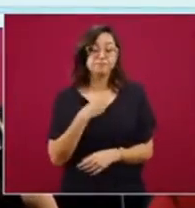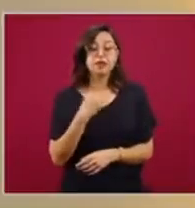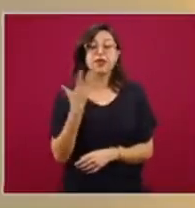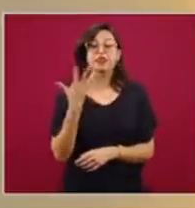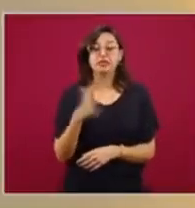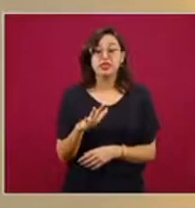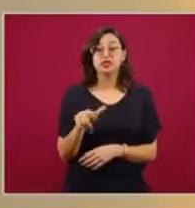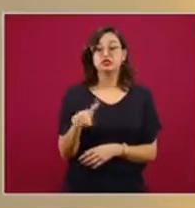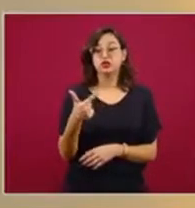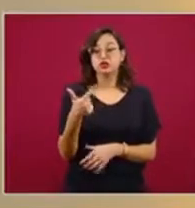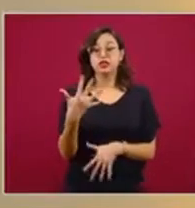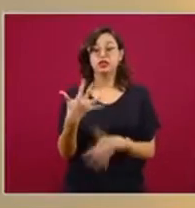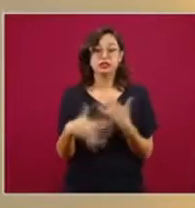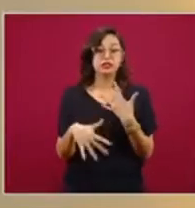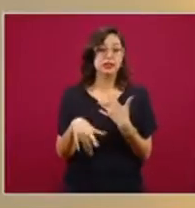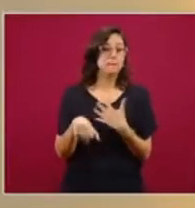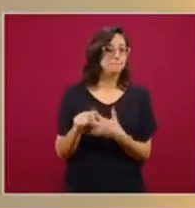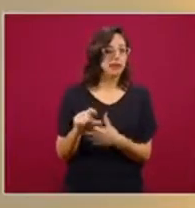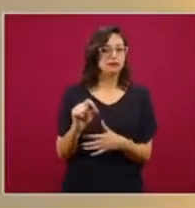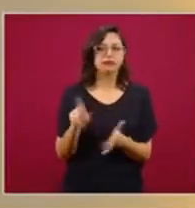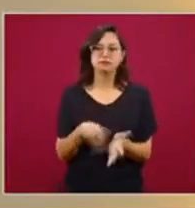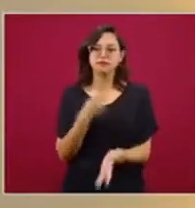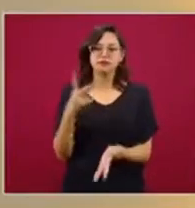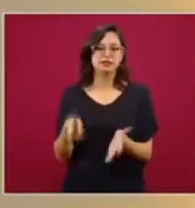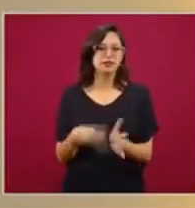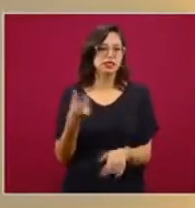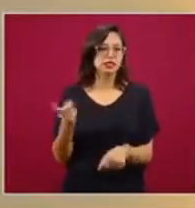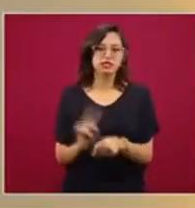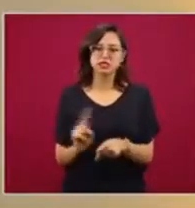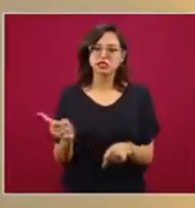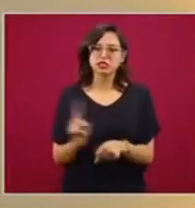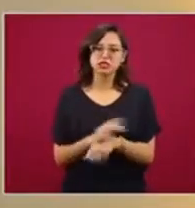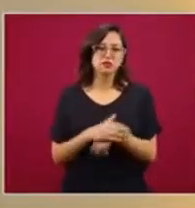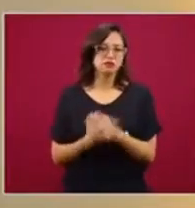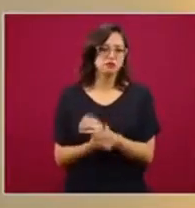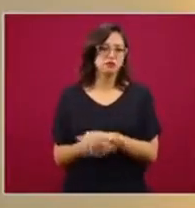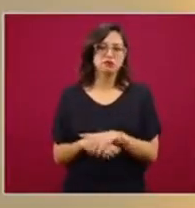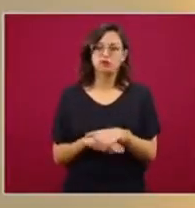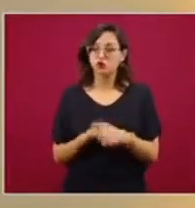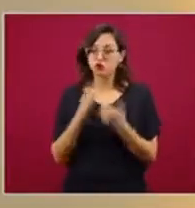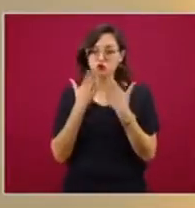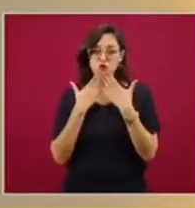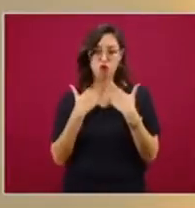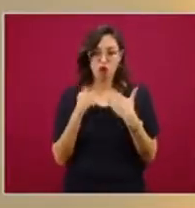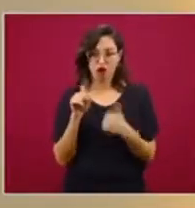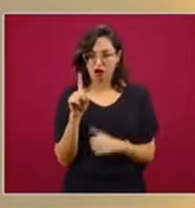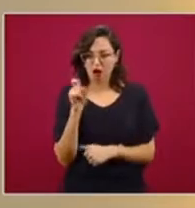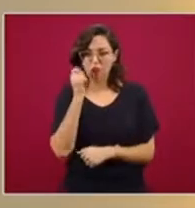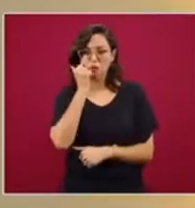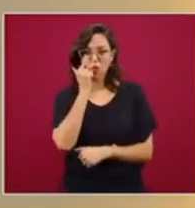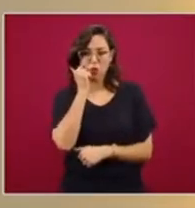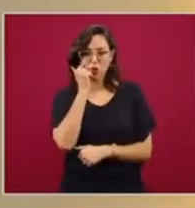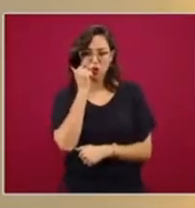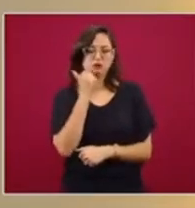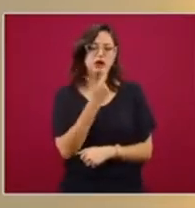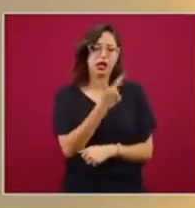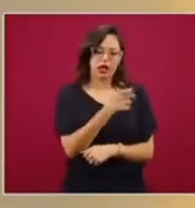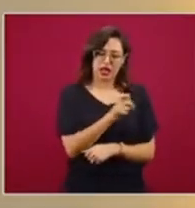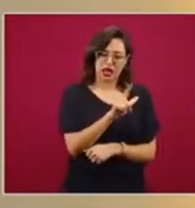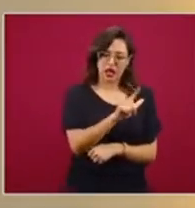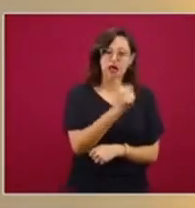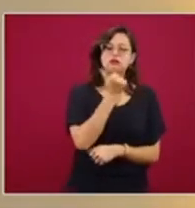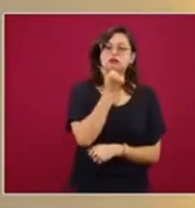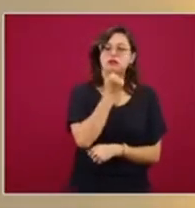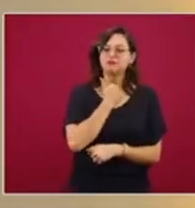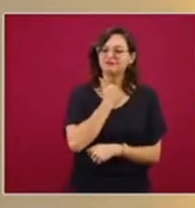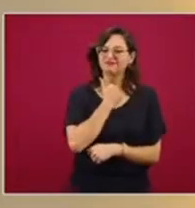10, 12, 15, 20 veces al día, en todo momento. Si no hay agua y jabón, usemos alcohol gel.